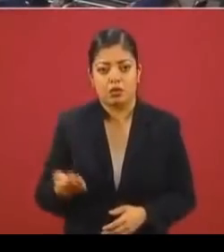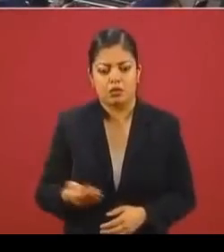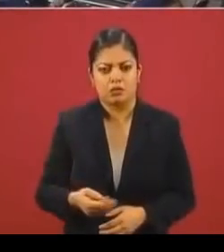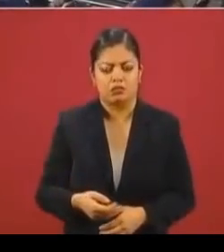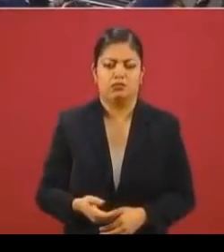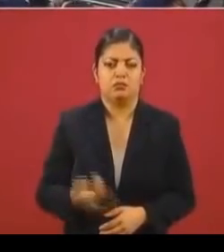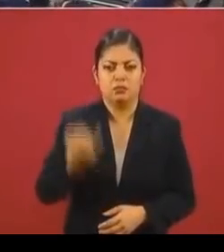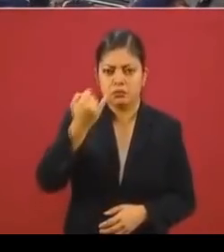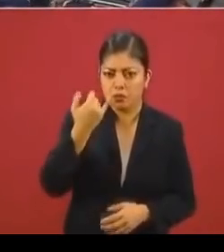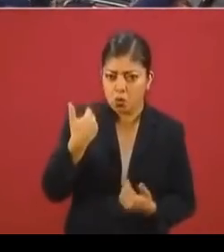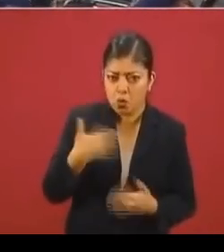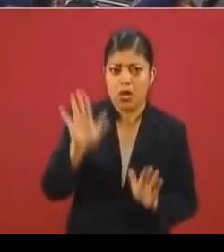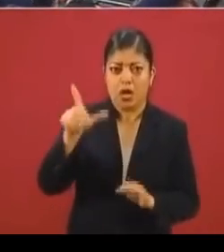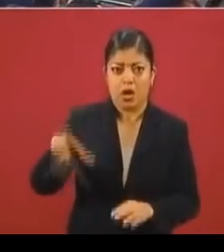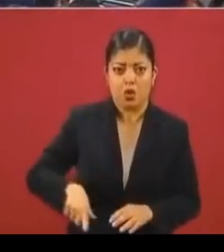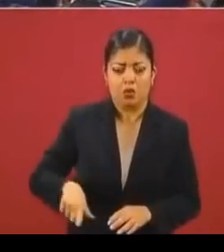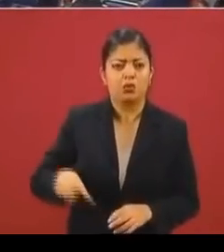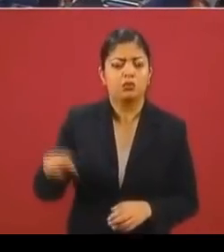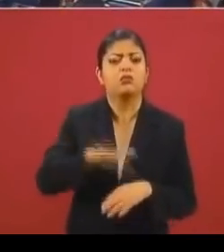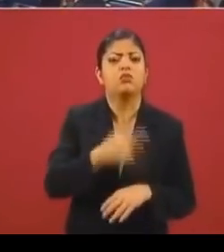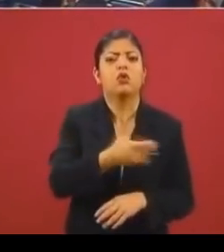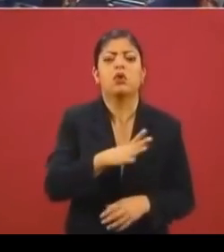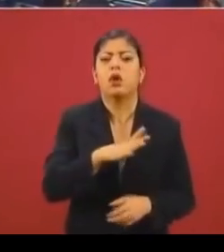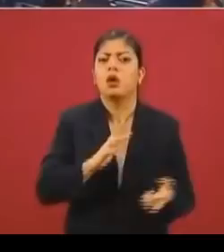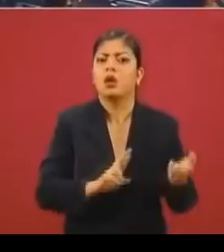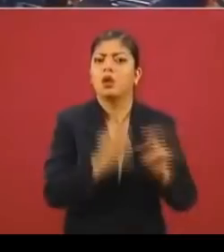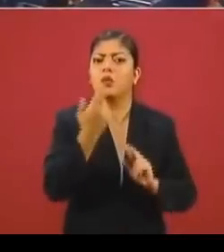un buen gobierno, no hubiese habido una revolución.